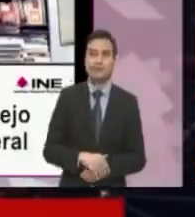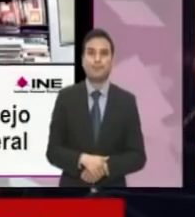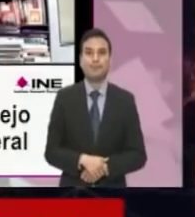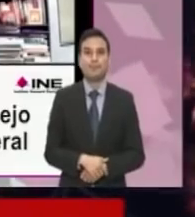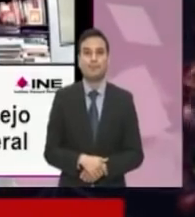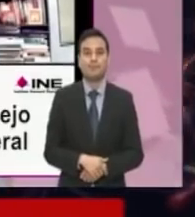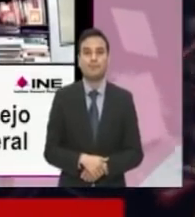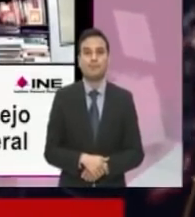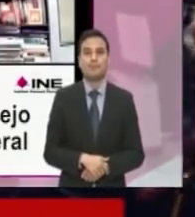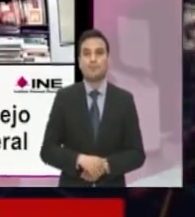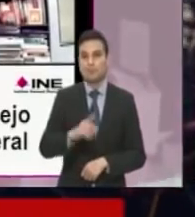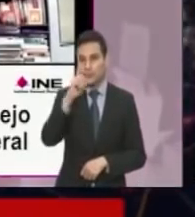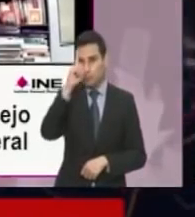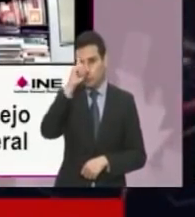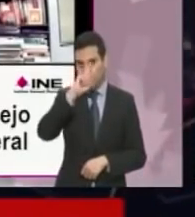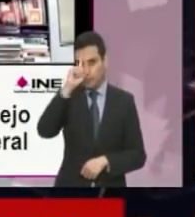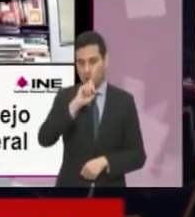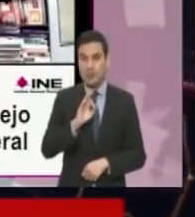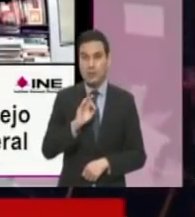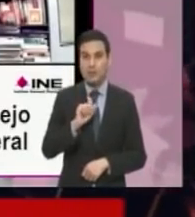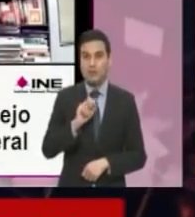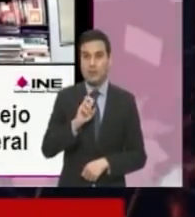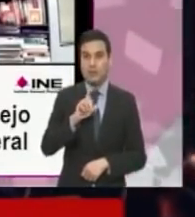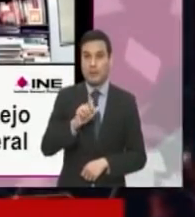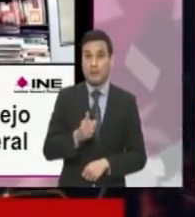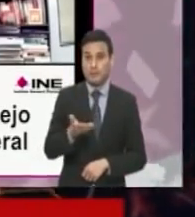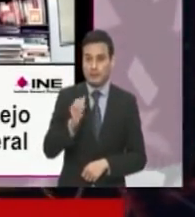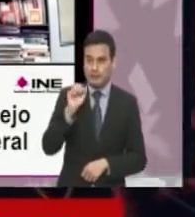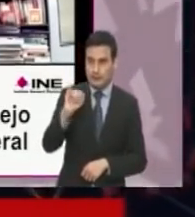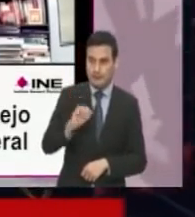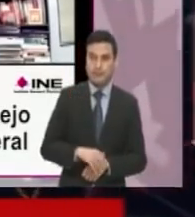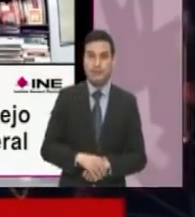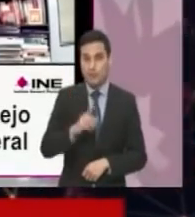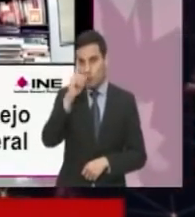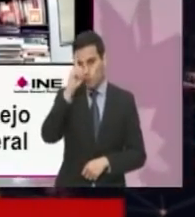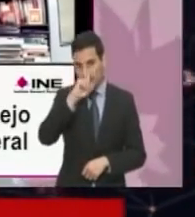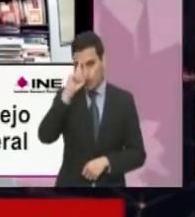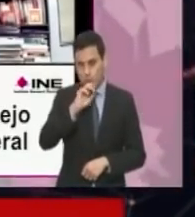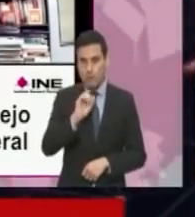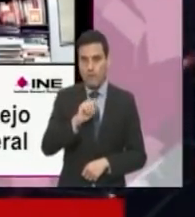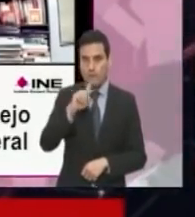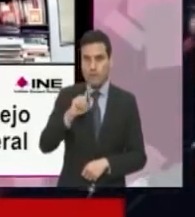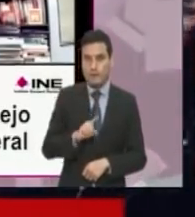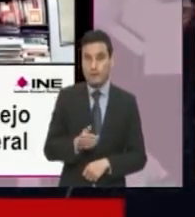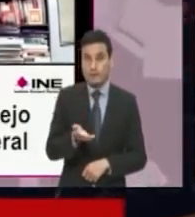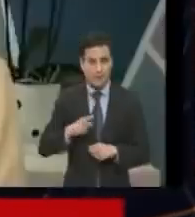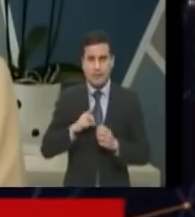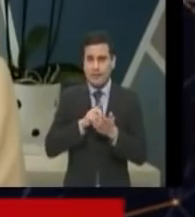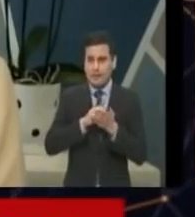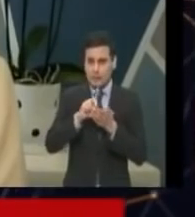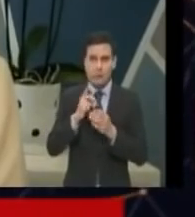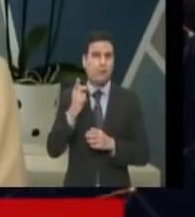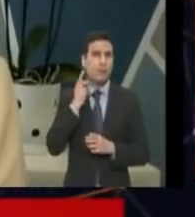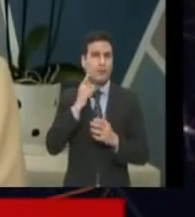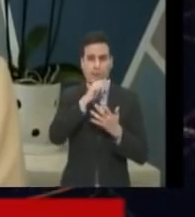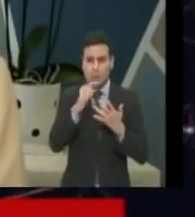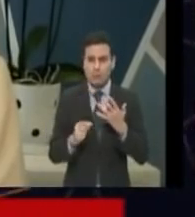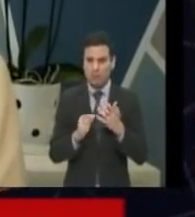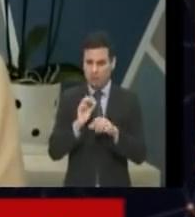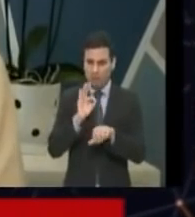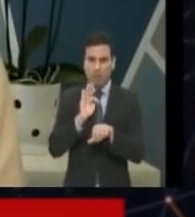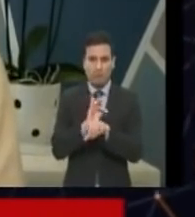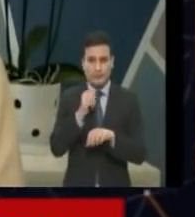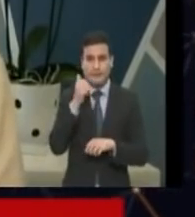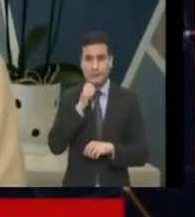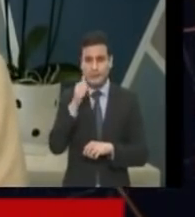legalidad. Y dentro del principio de legalidad no está entre sus facultades